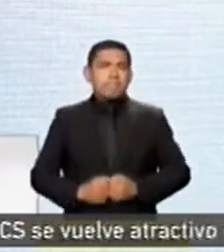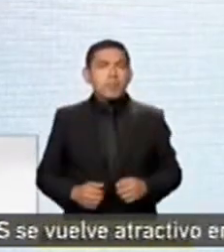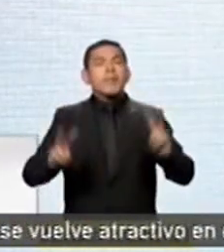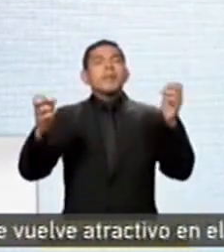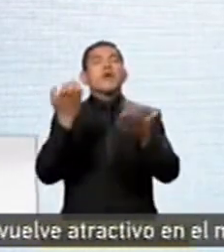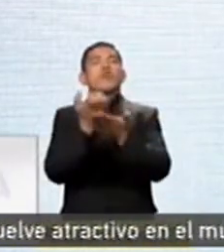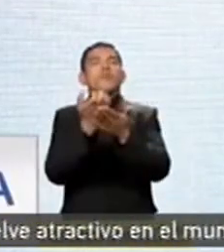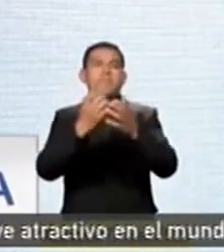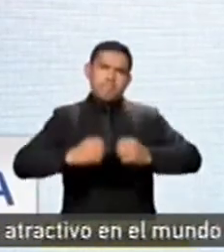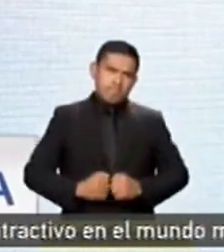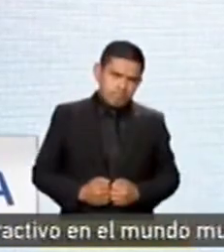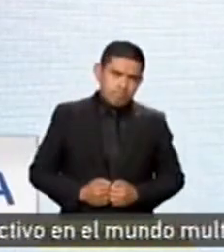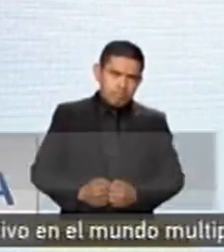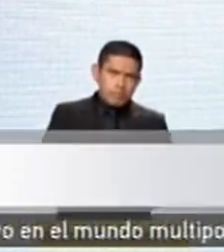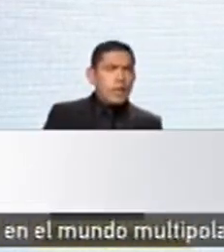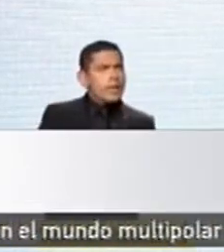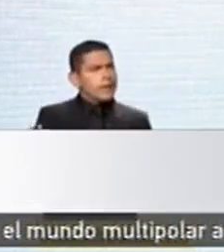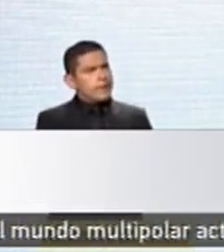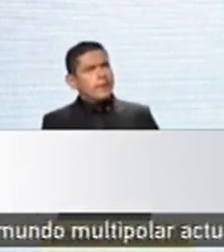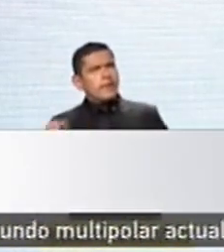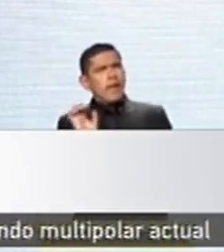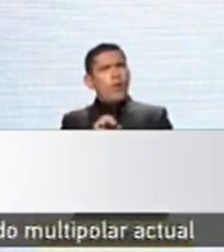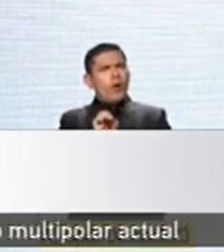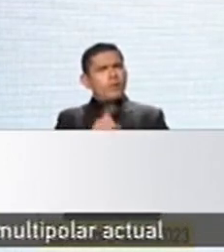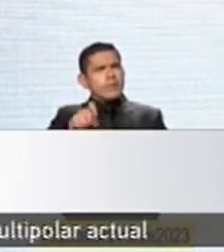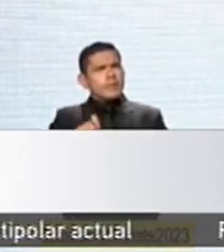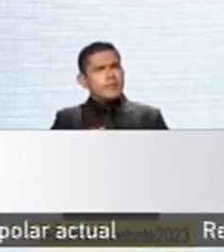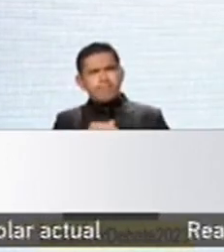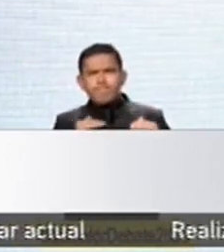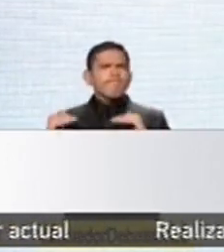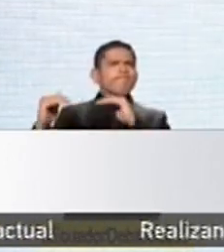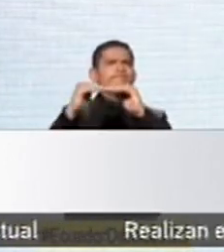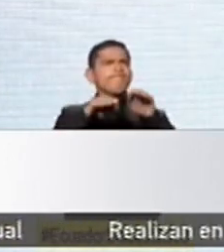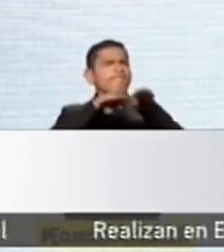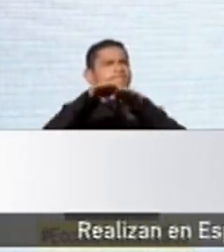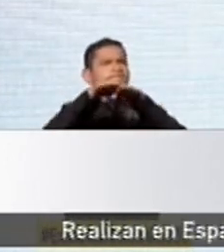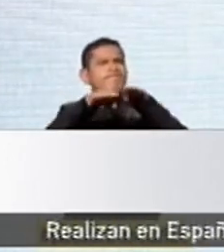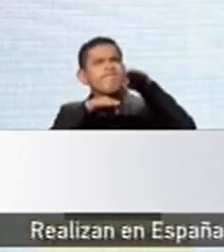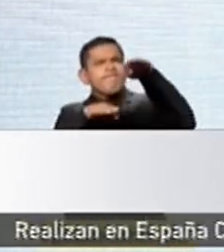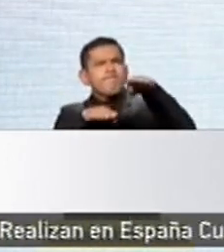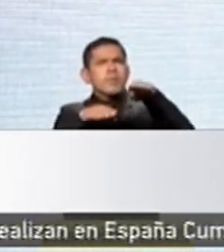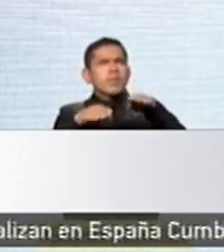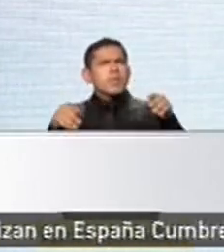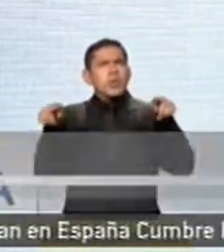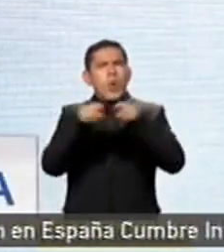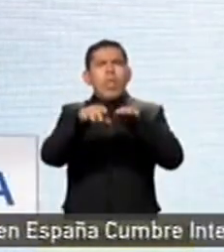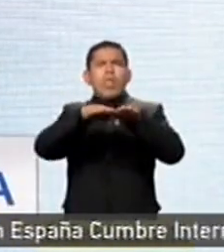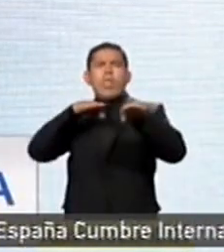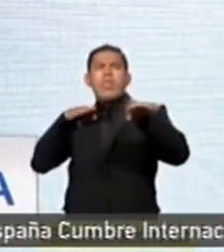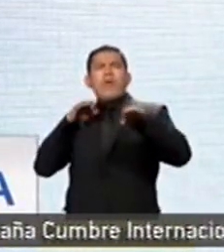económica Debemos de ser un país competitivo hoy en día el Ecuador no lo es